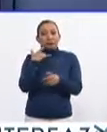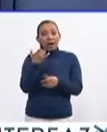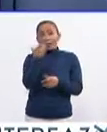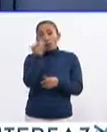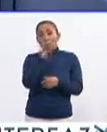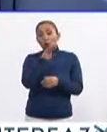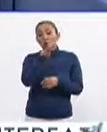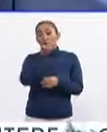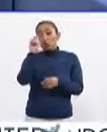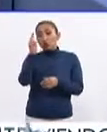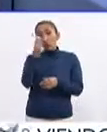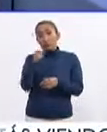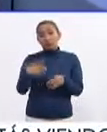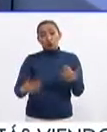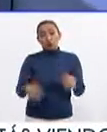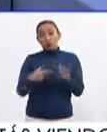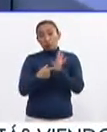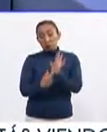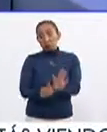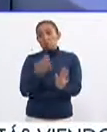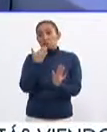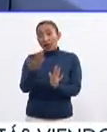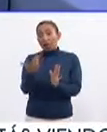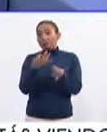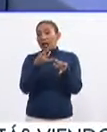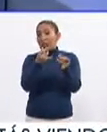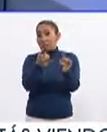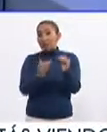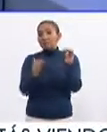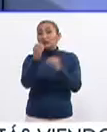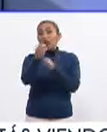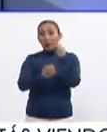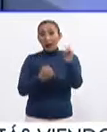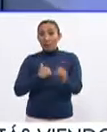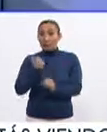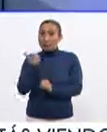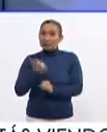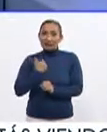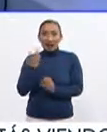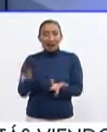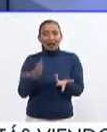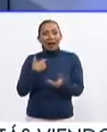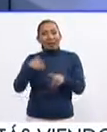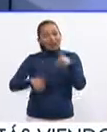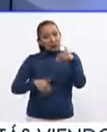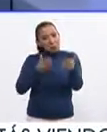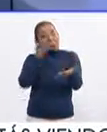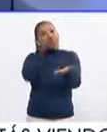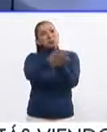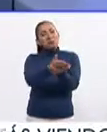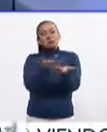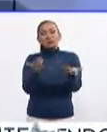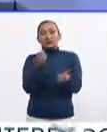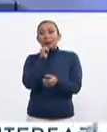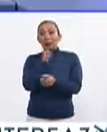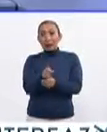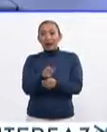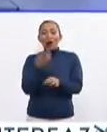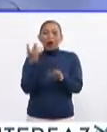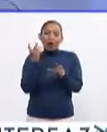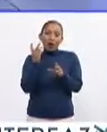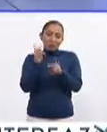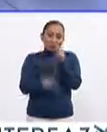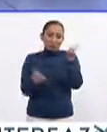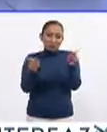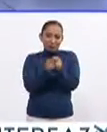como el CUT de la UNAM, pues nos ofrecen una gran calidad de obras. Así que aprovechemos, vamos al teatro, vamos a hacer una